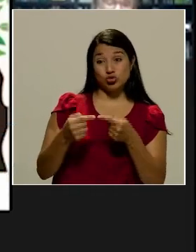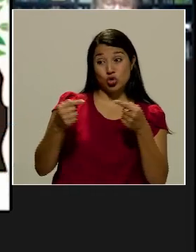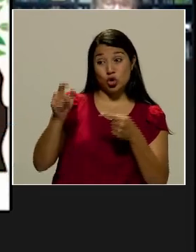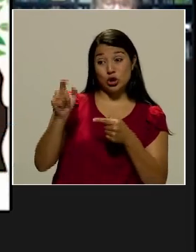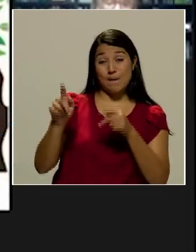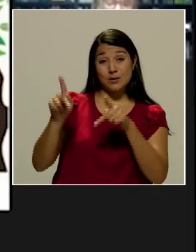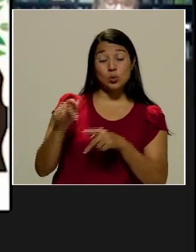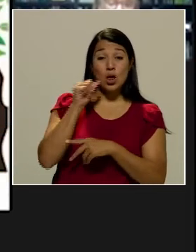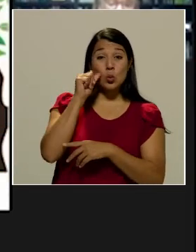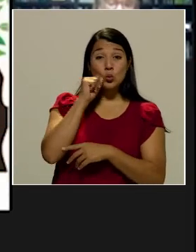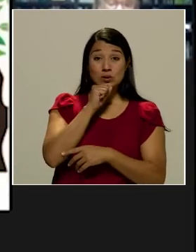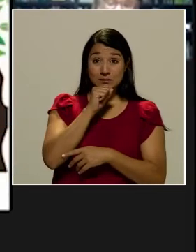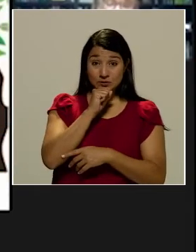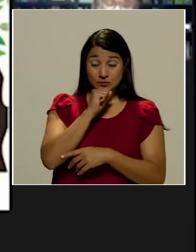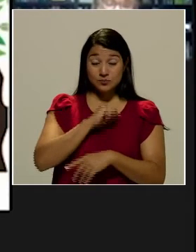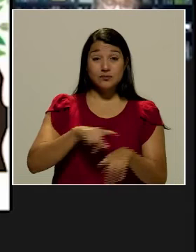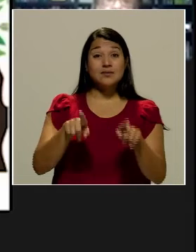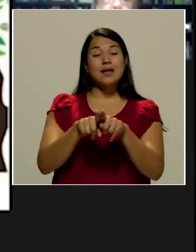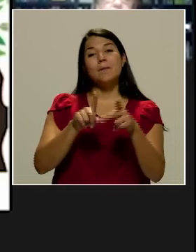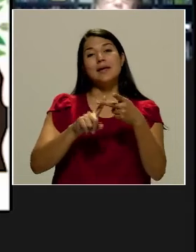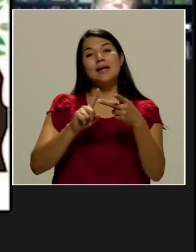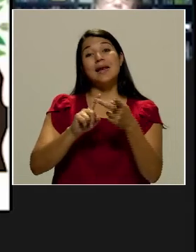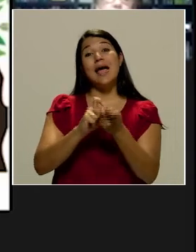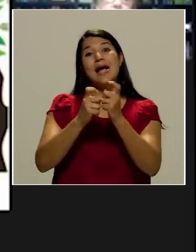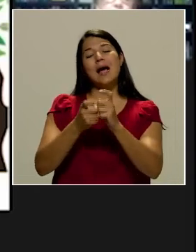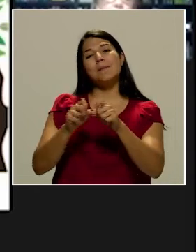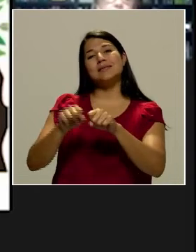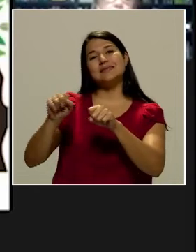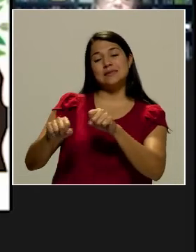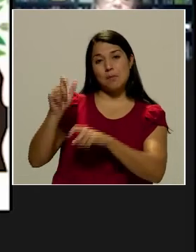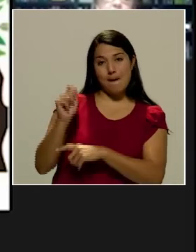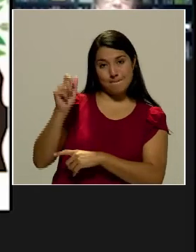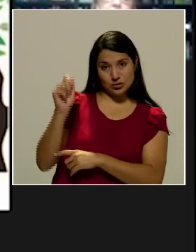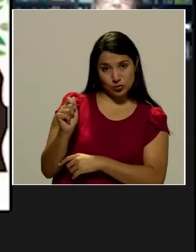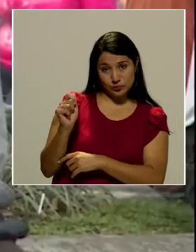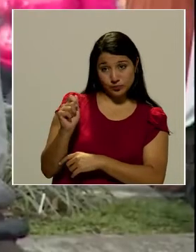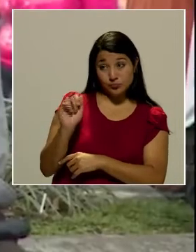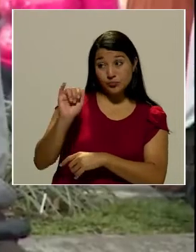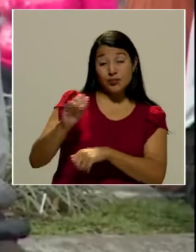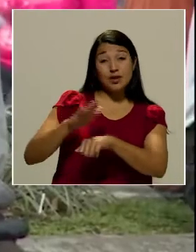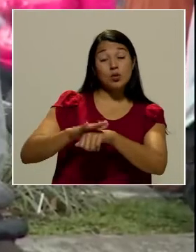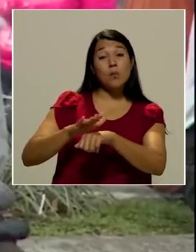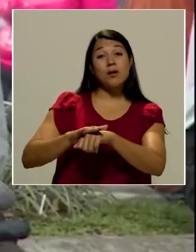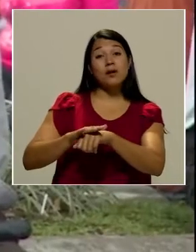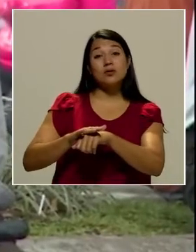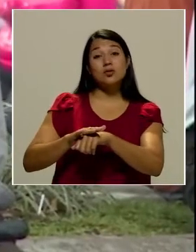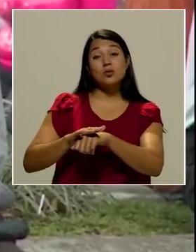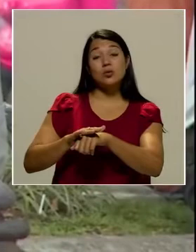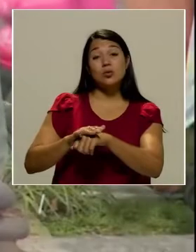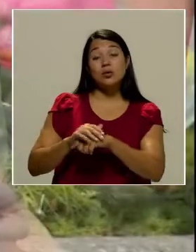mayor. También tenemos las reformas al programa del rating no contributivo, que permitió a las personas adultas mayores en situación de